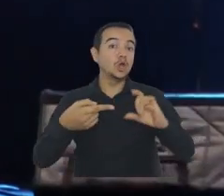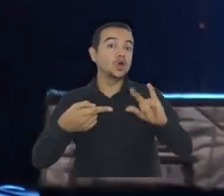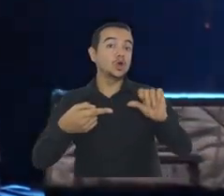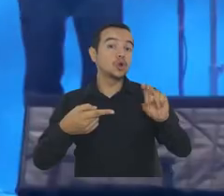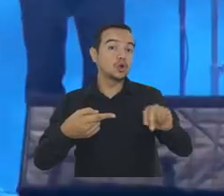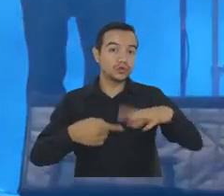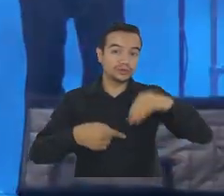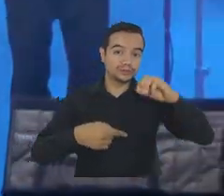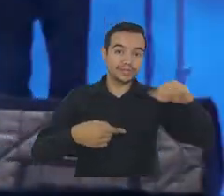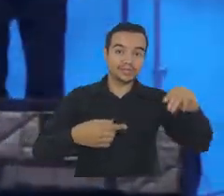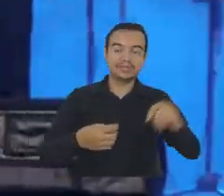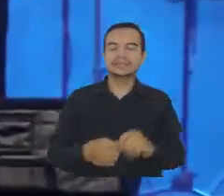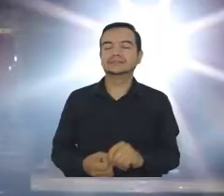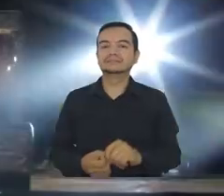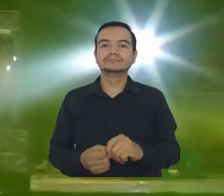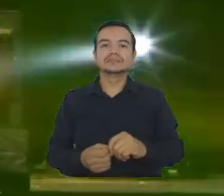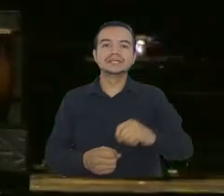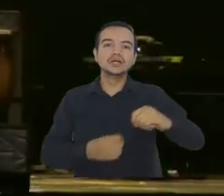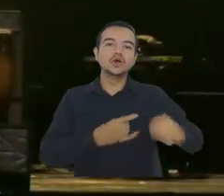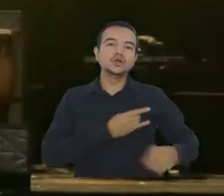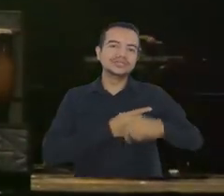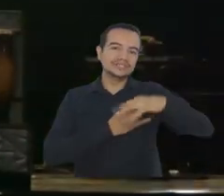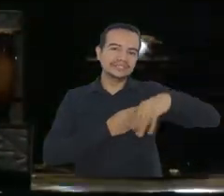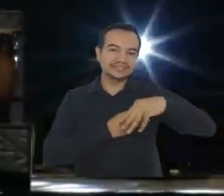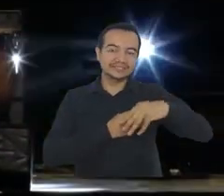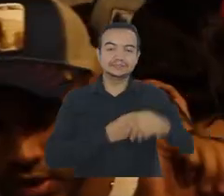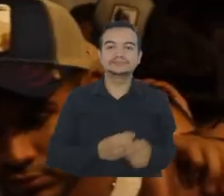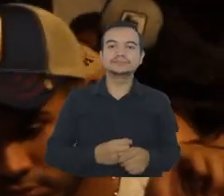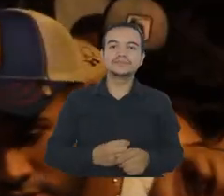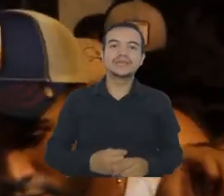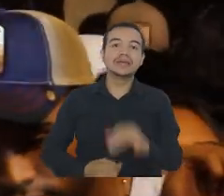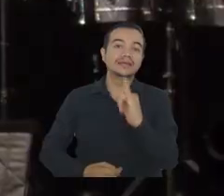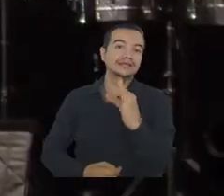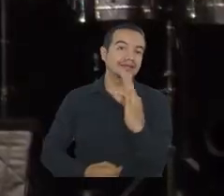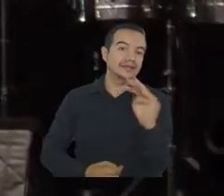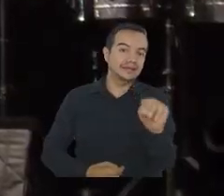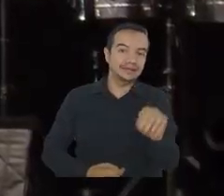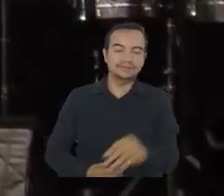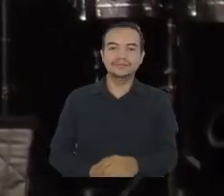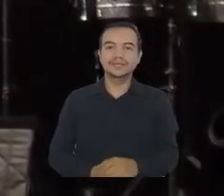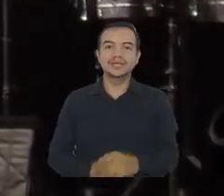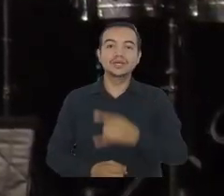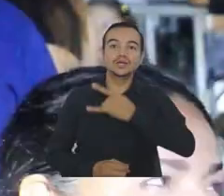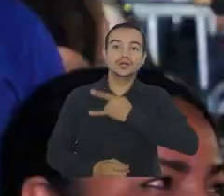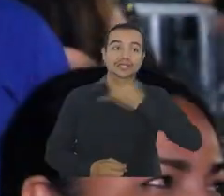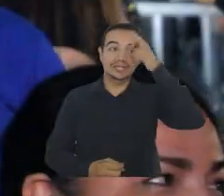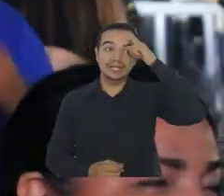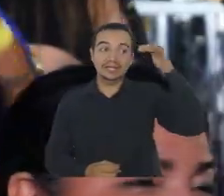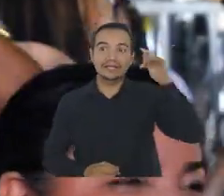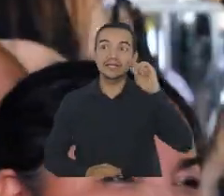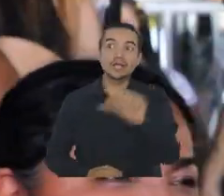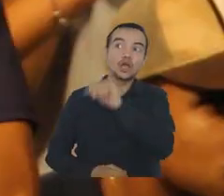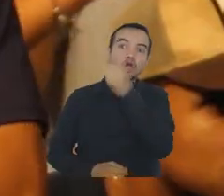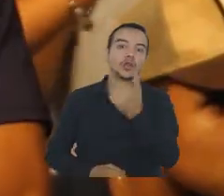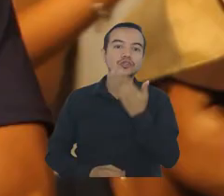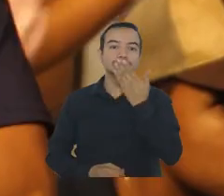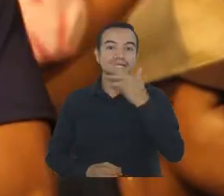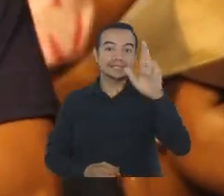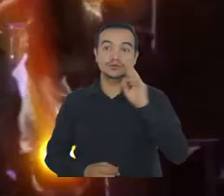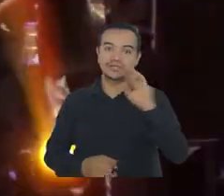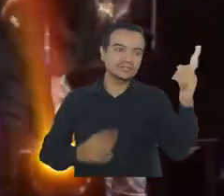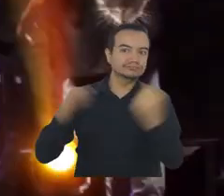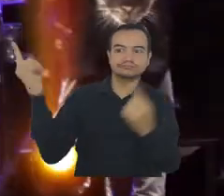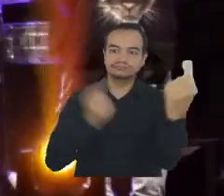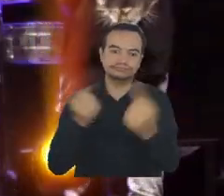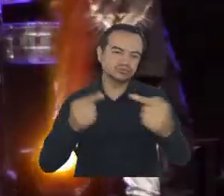CUN Regional Magdalena, Universidad del Atlántico, Instituto Técnico de Medellín, Universidad de Cartagena y un finalista de la